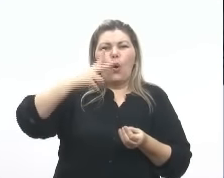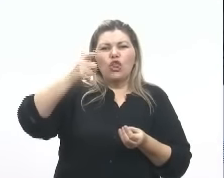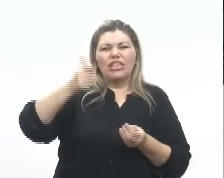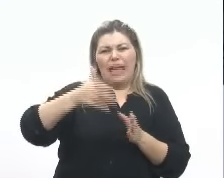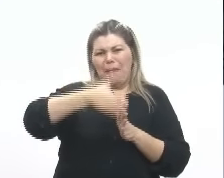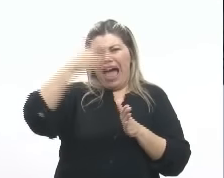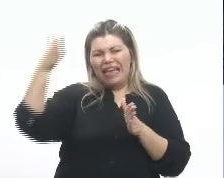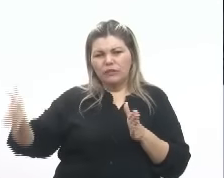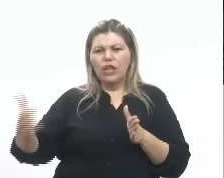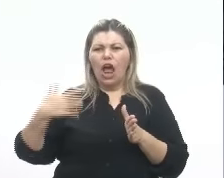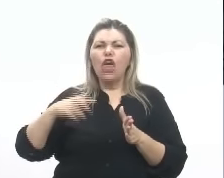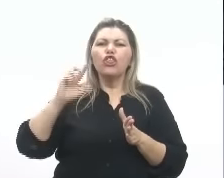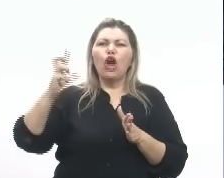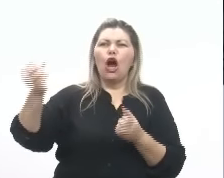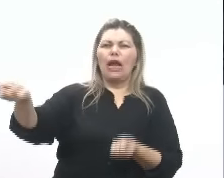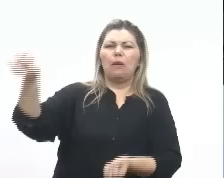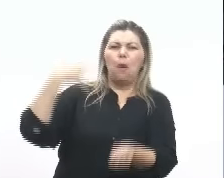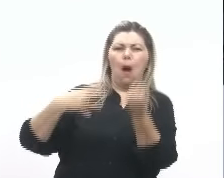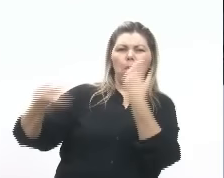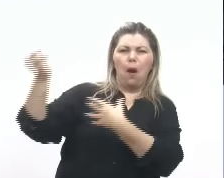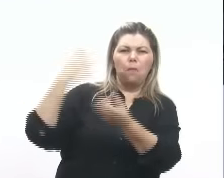los dólares.